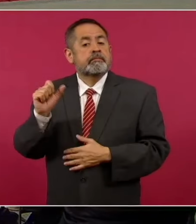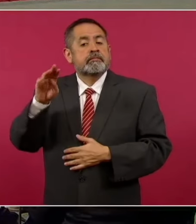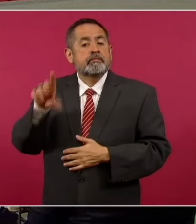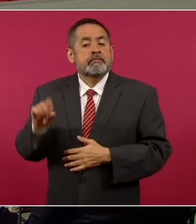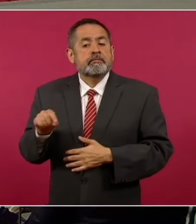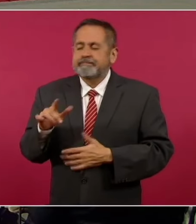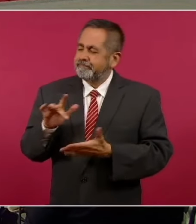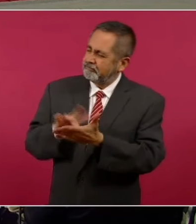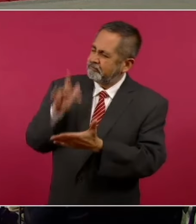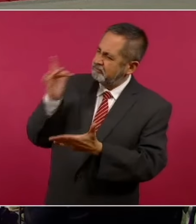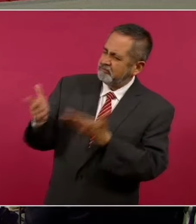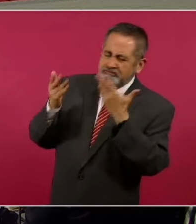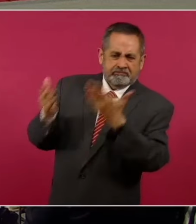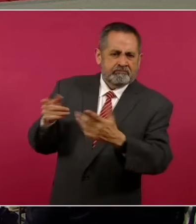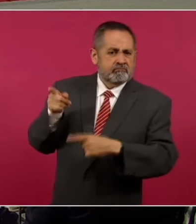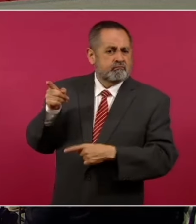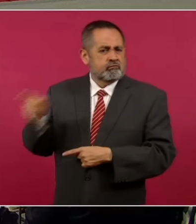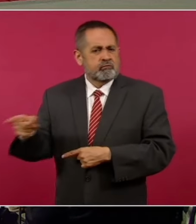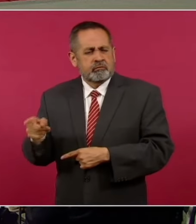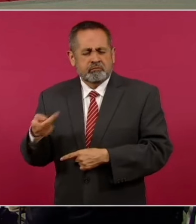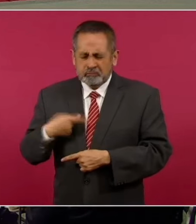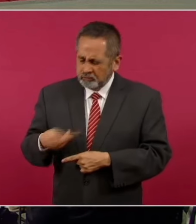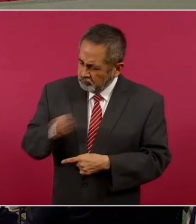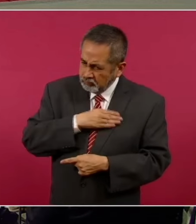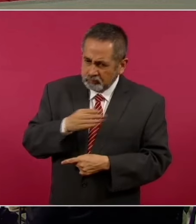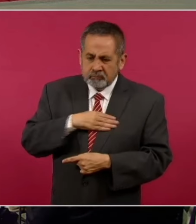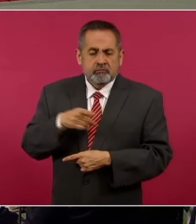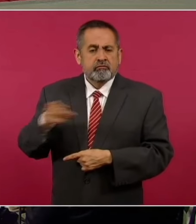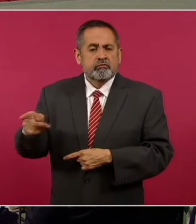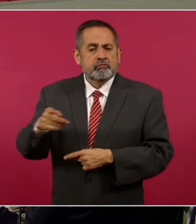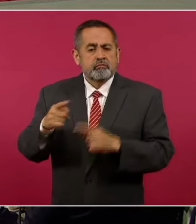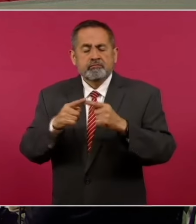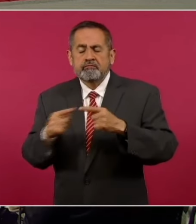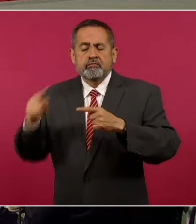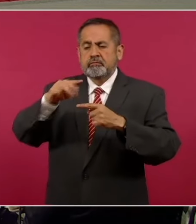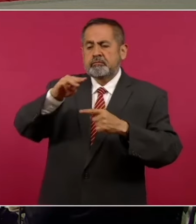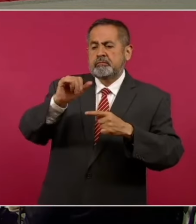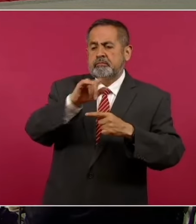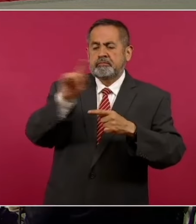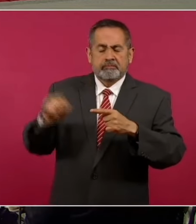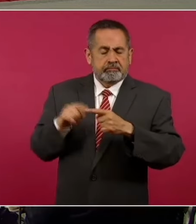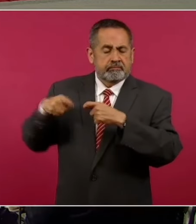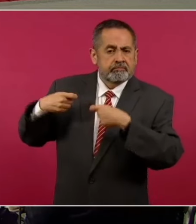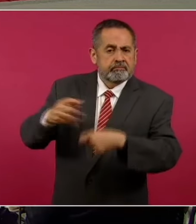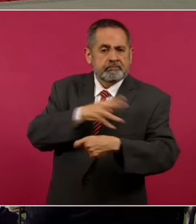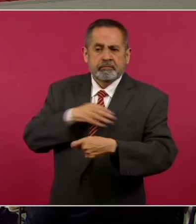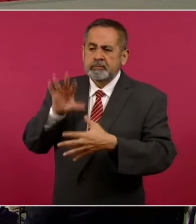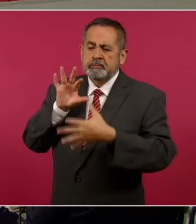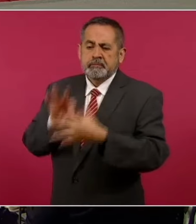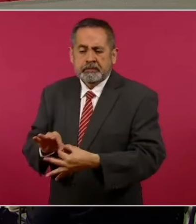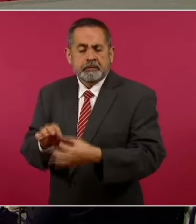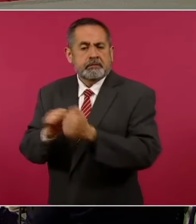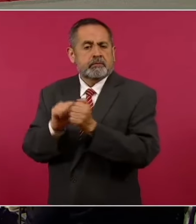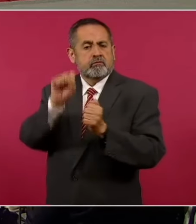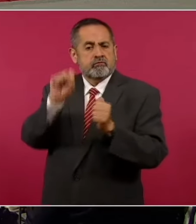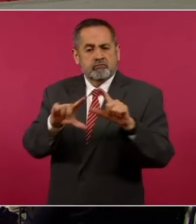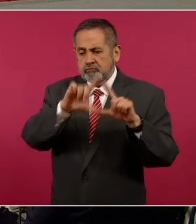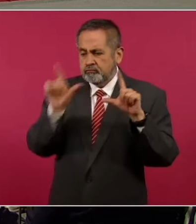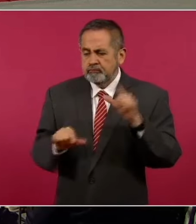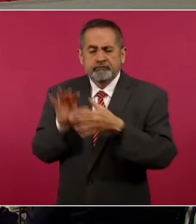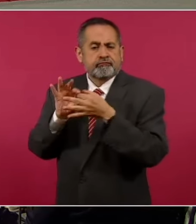López Obrador, hombre noble, hijo del maíz, hijo del sureste.